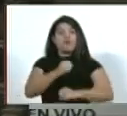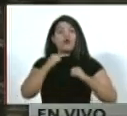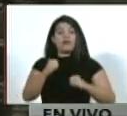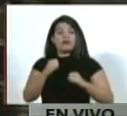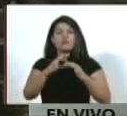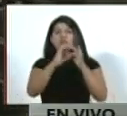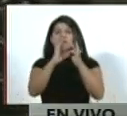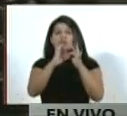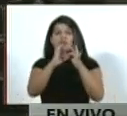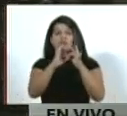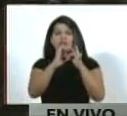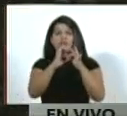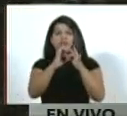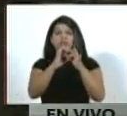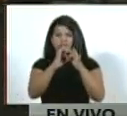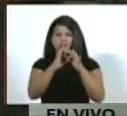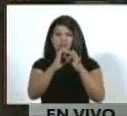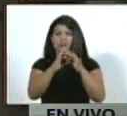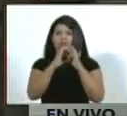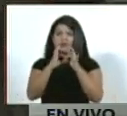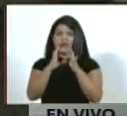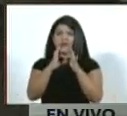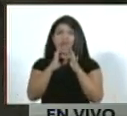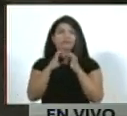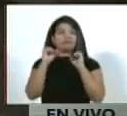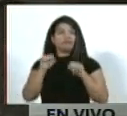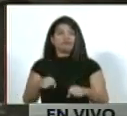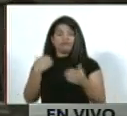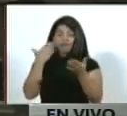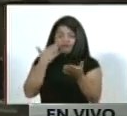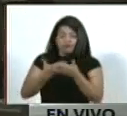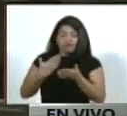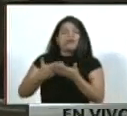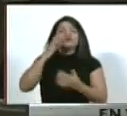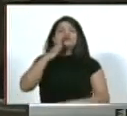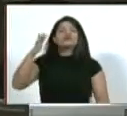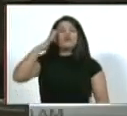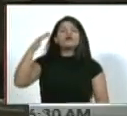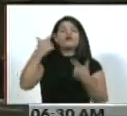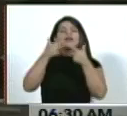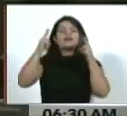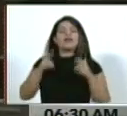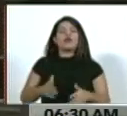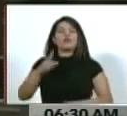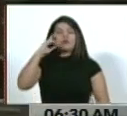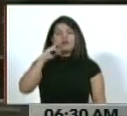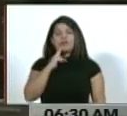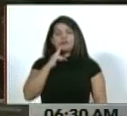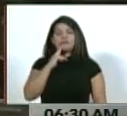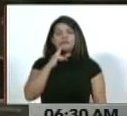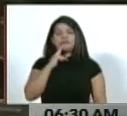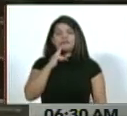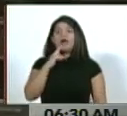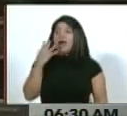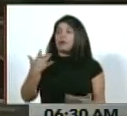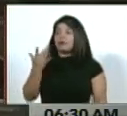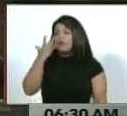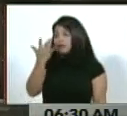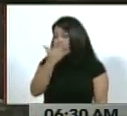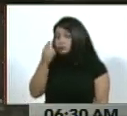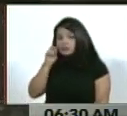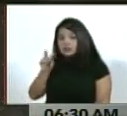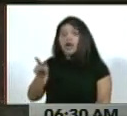unido, haciendo realidad el sueño de nuestro libertador Simón Bolívar? Y vemos ahora cómo